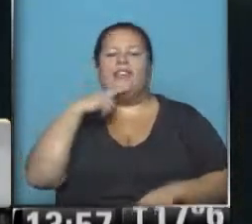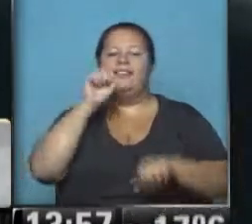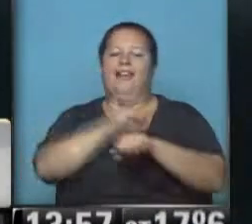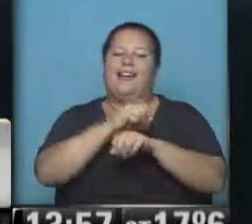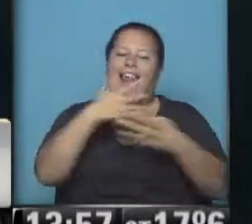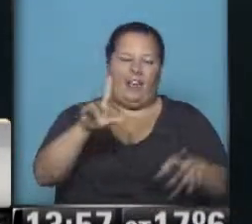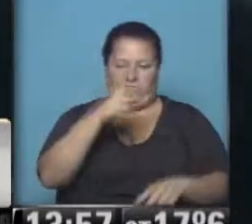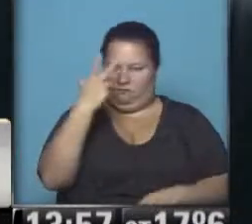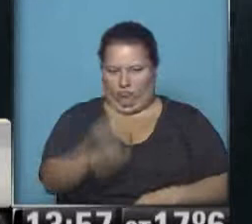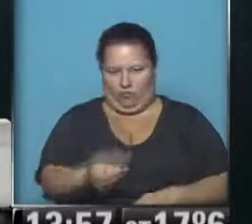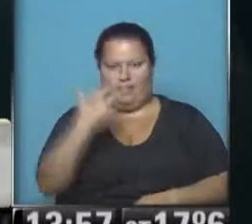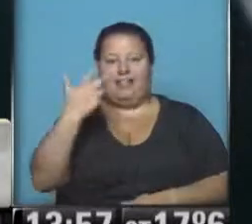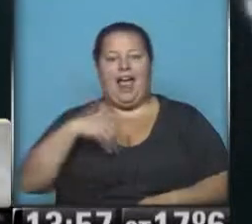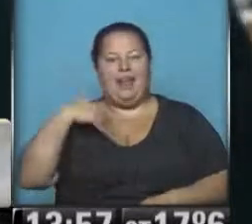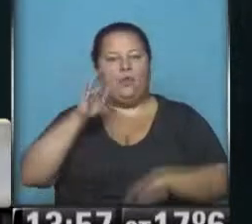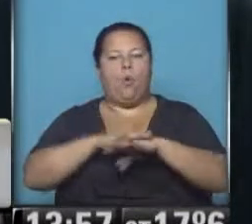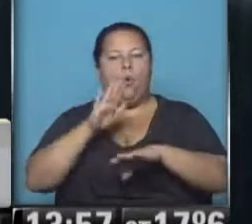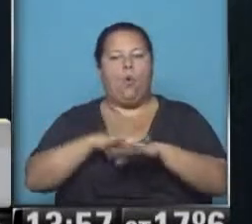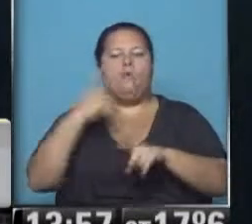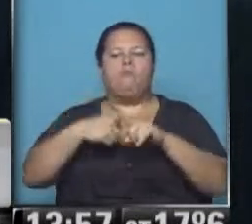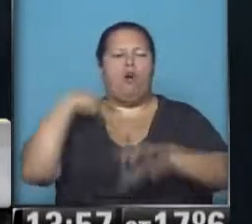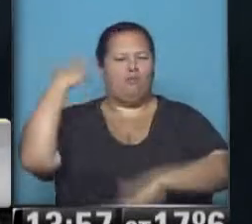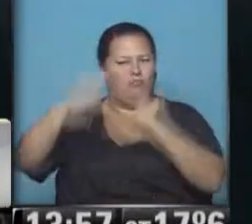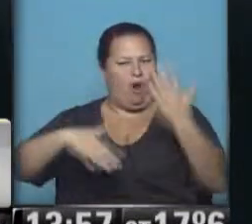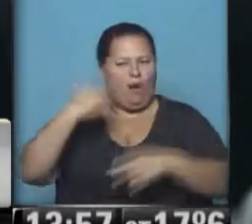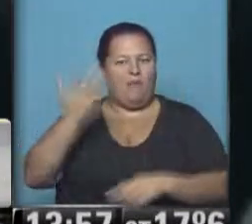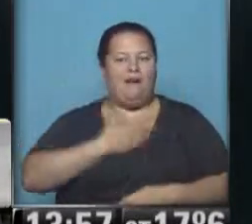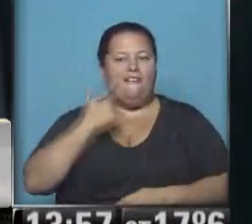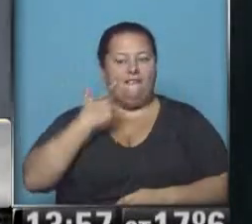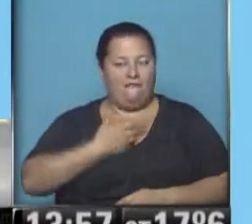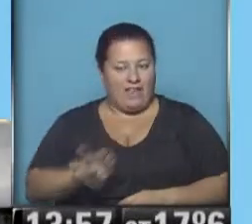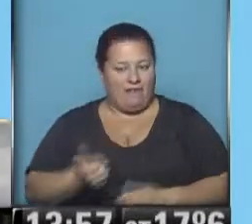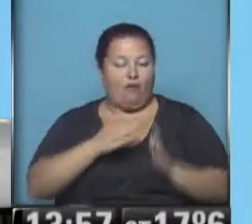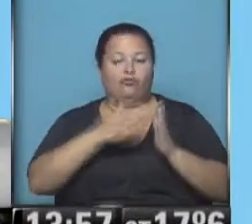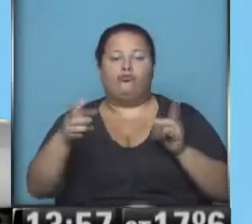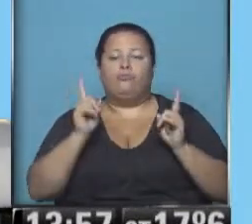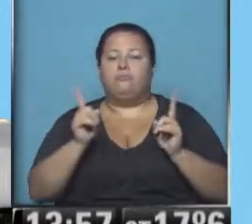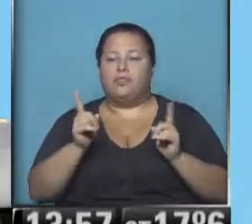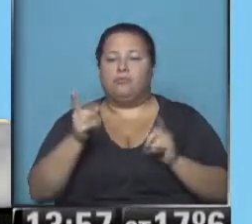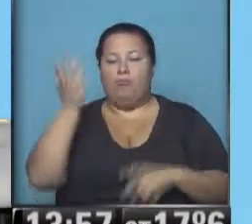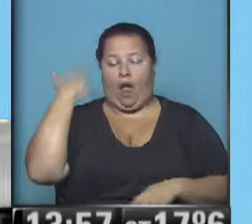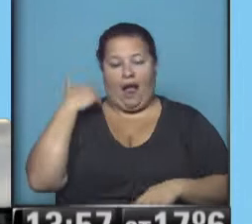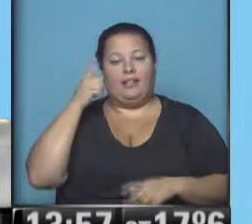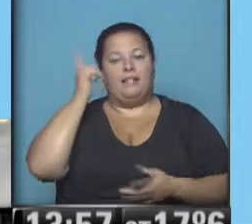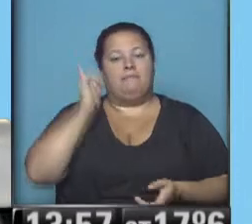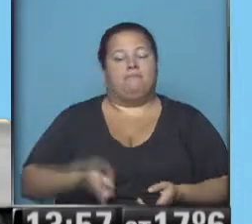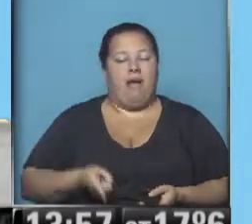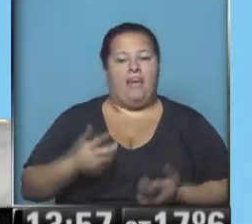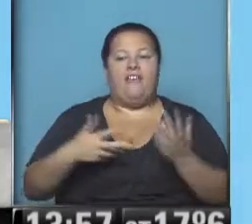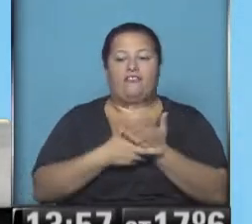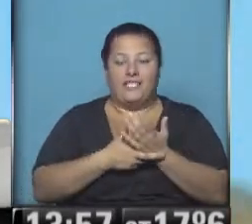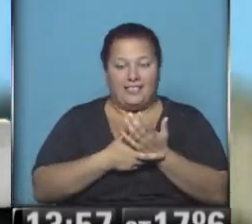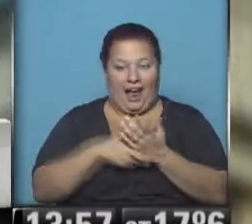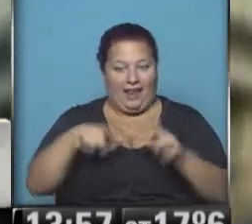de prisión a los tres argentinos acusados por el escándalo de la FIFA, siguiendo la línea de lo que había también dictaminado el fiscal de